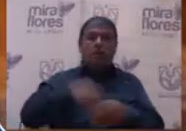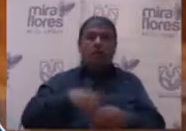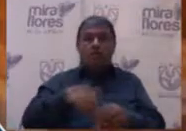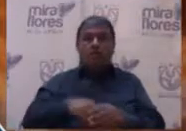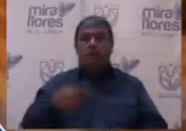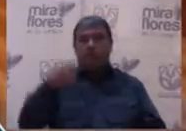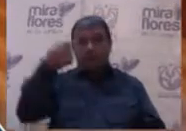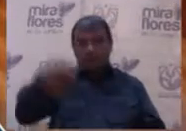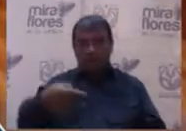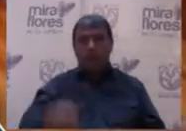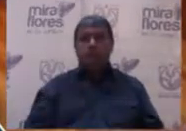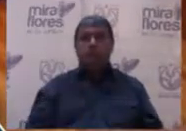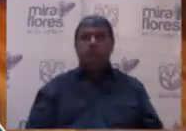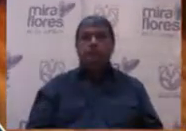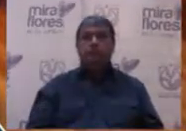punto.